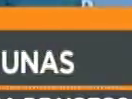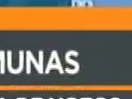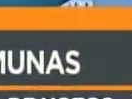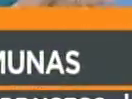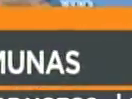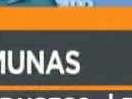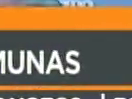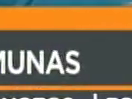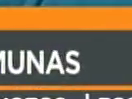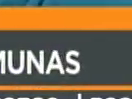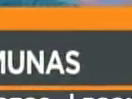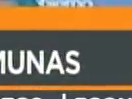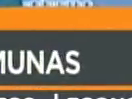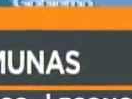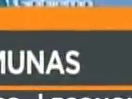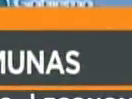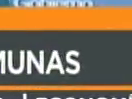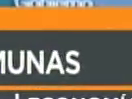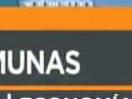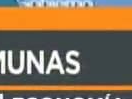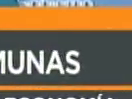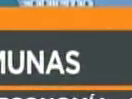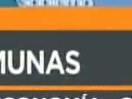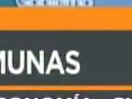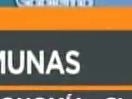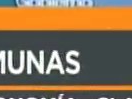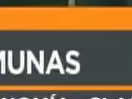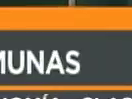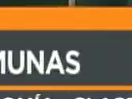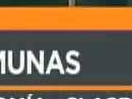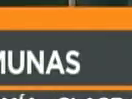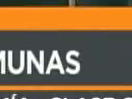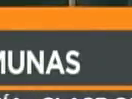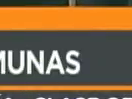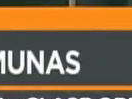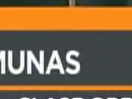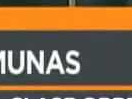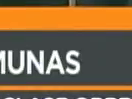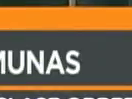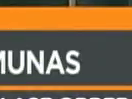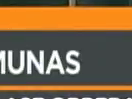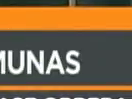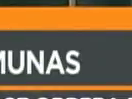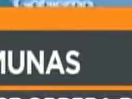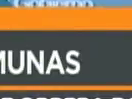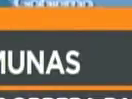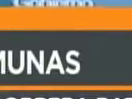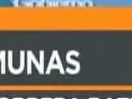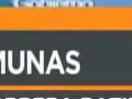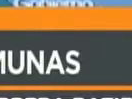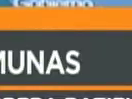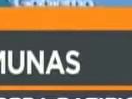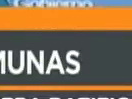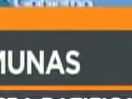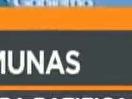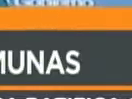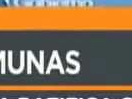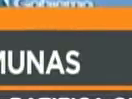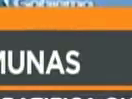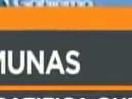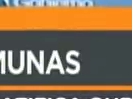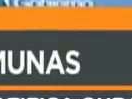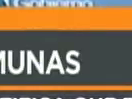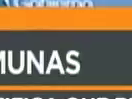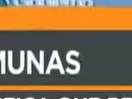lanzan bombas y amenazas. Es mentira. No van a ayudar a nadie, pero también es mentira lo de las